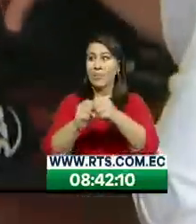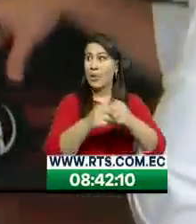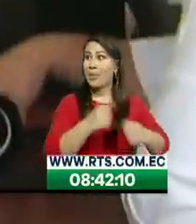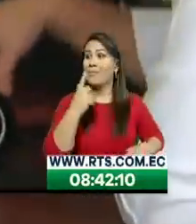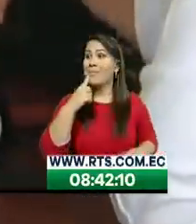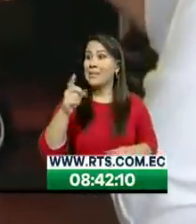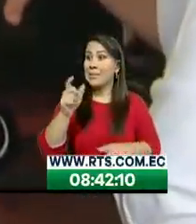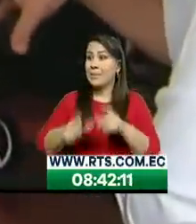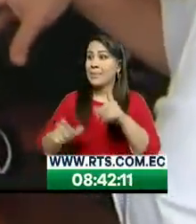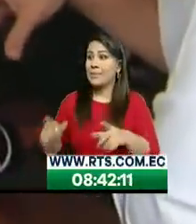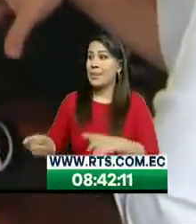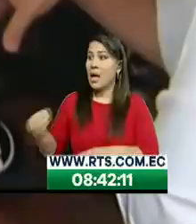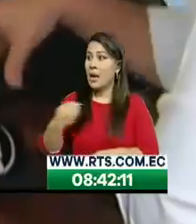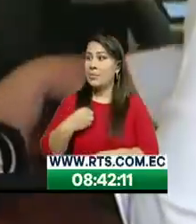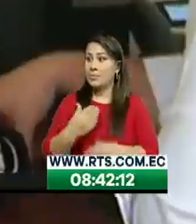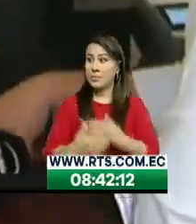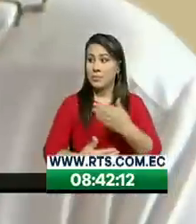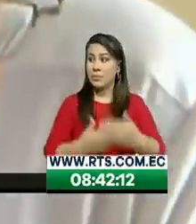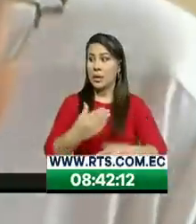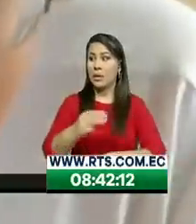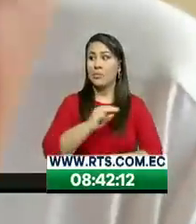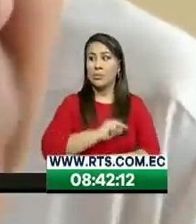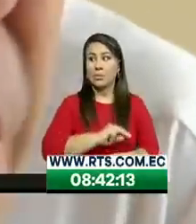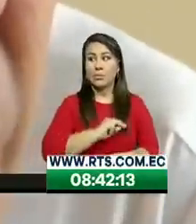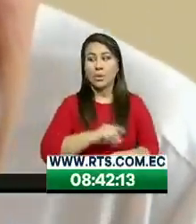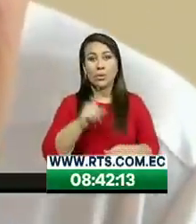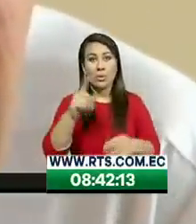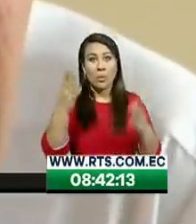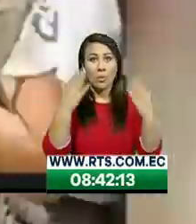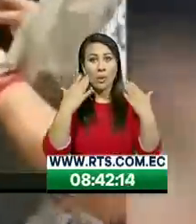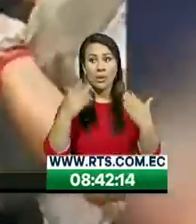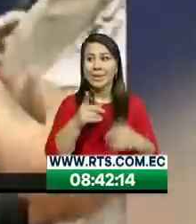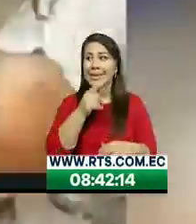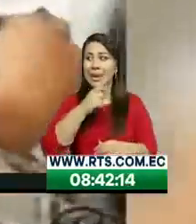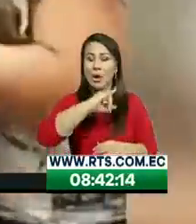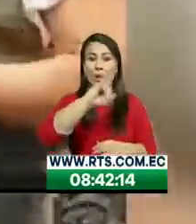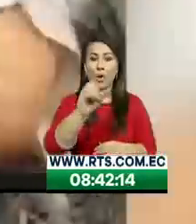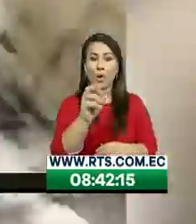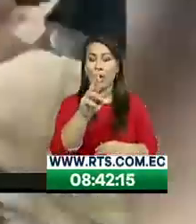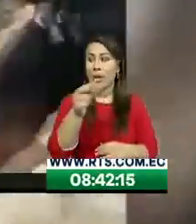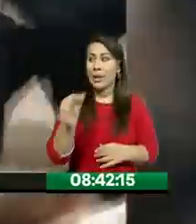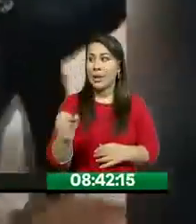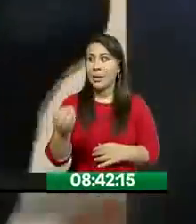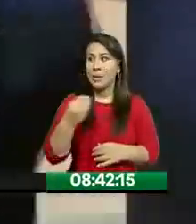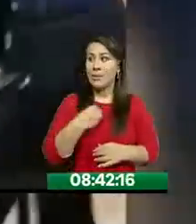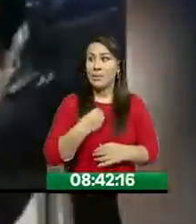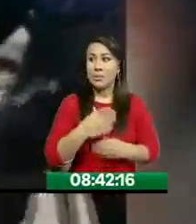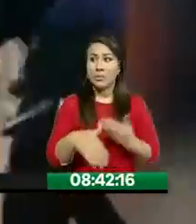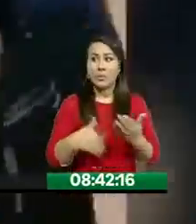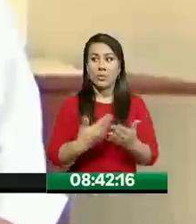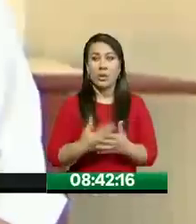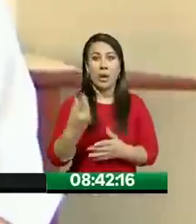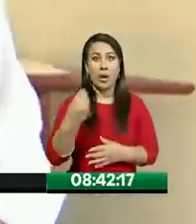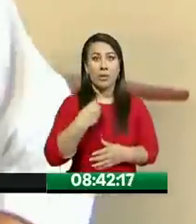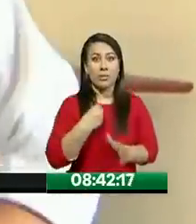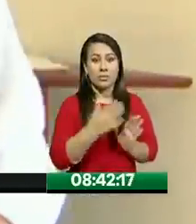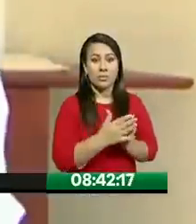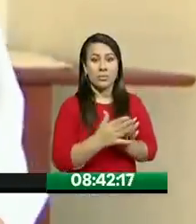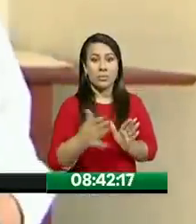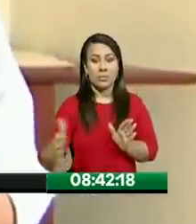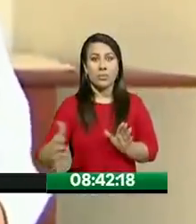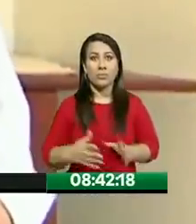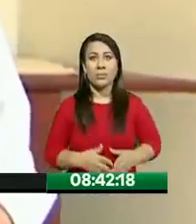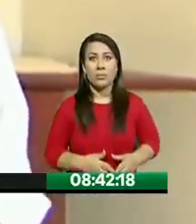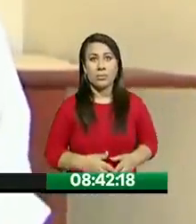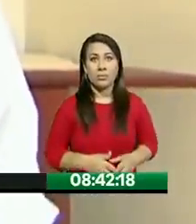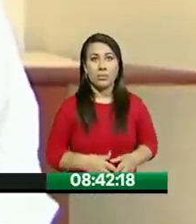escucharon, es la primera vez que están realizando, pero vamos a ver si nos acercamos un poco más a la unidad de transporte para que tengan conocimiento los